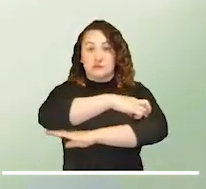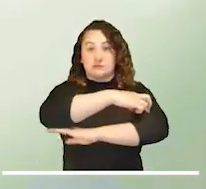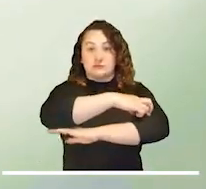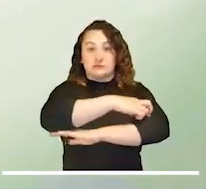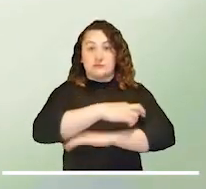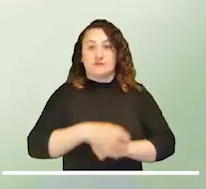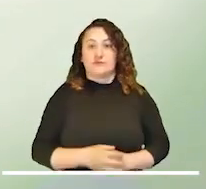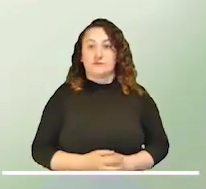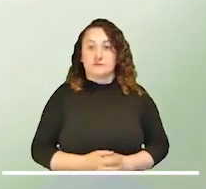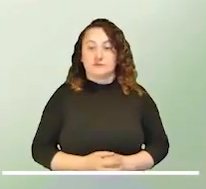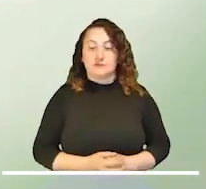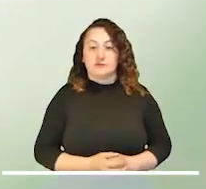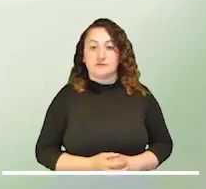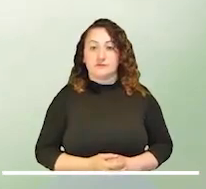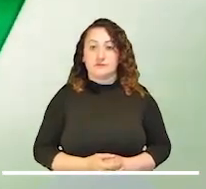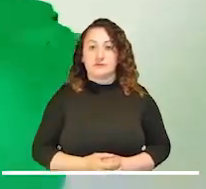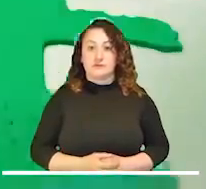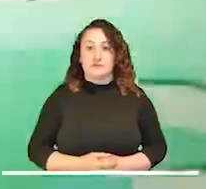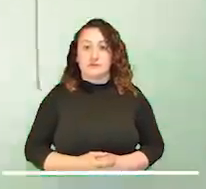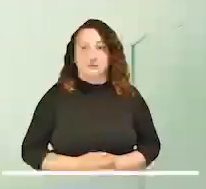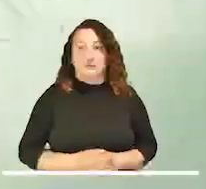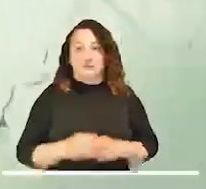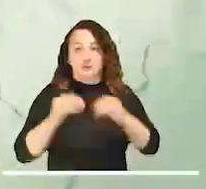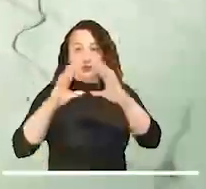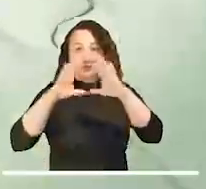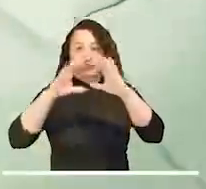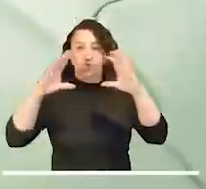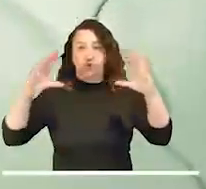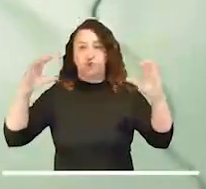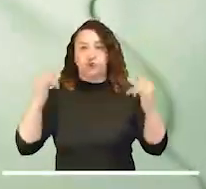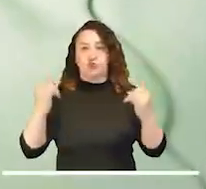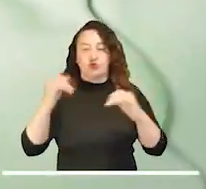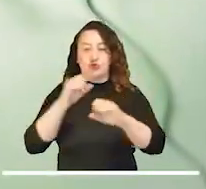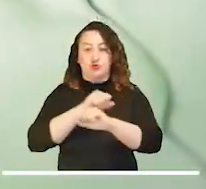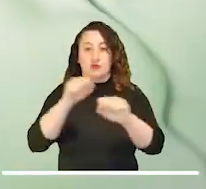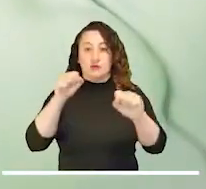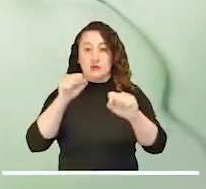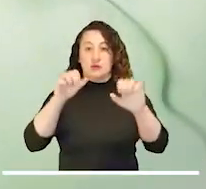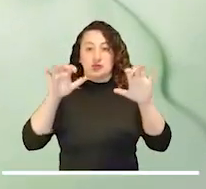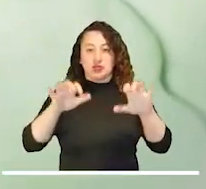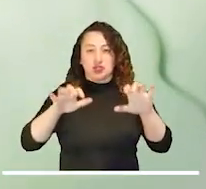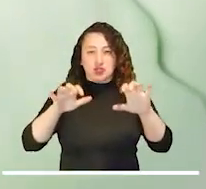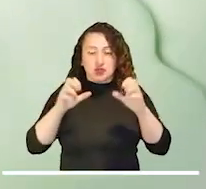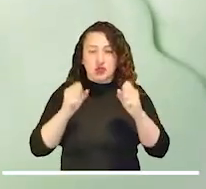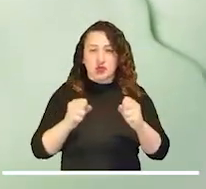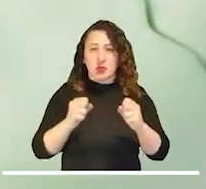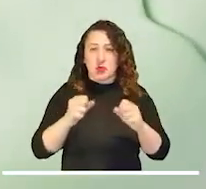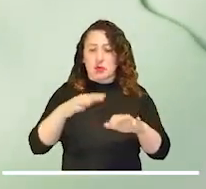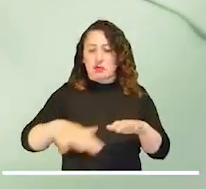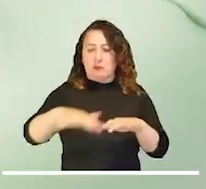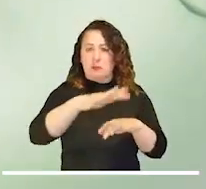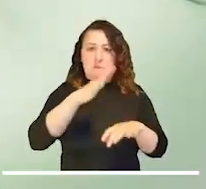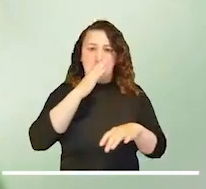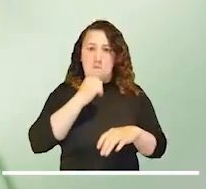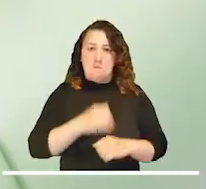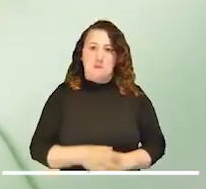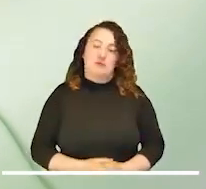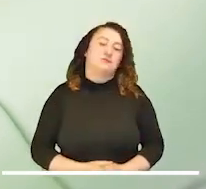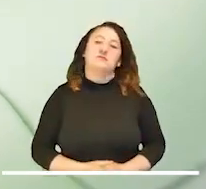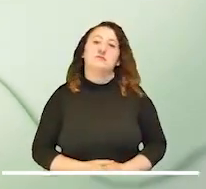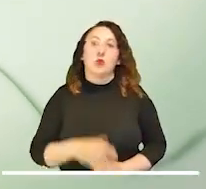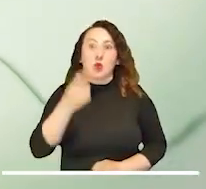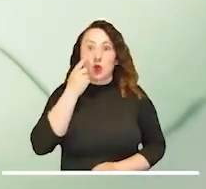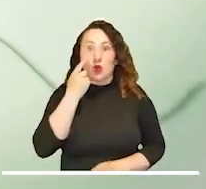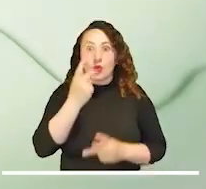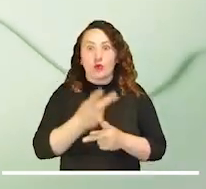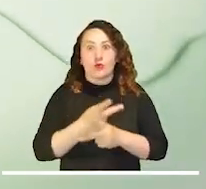podrían activarse en el occidente de Caquetá y de Putumayo. Las nubes irán cubriendo el cielo capitalino durante la mañana. No se